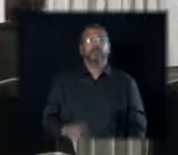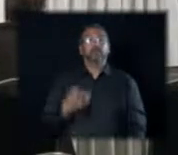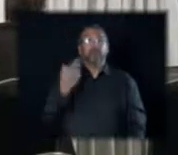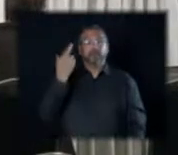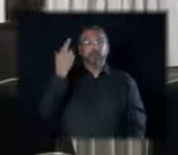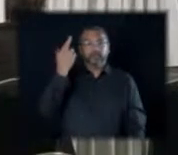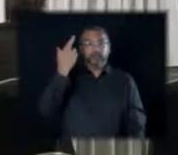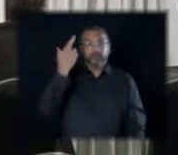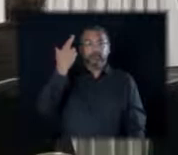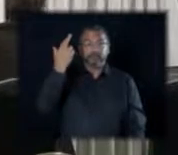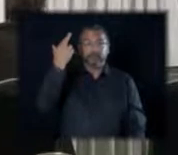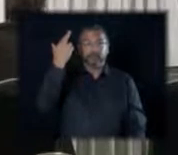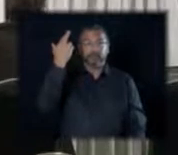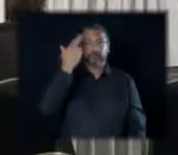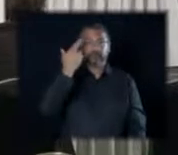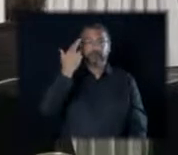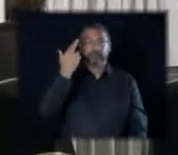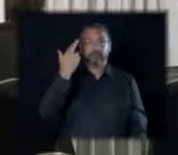El propósito